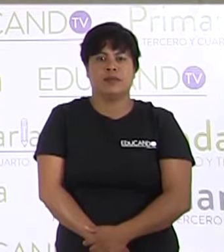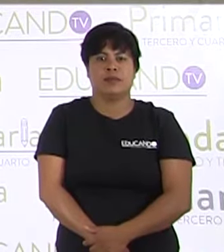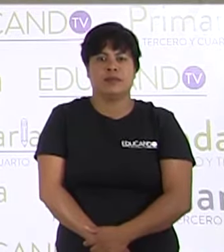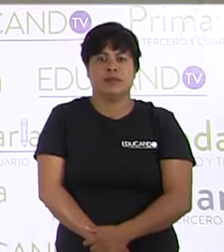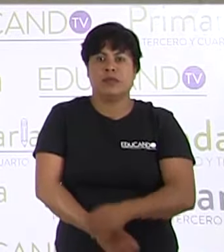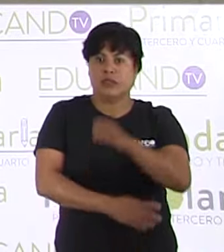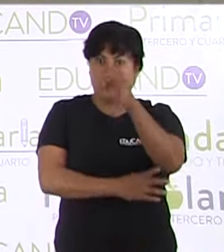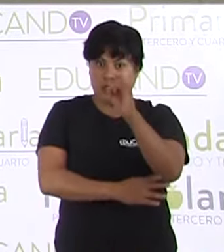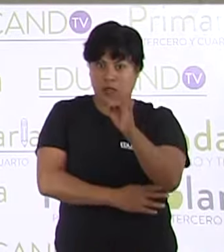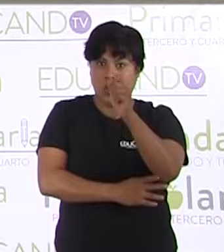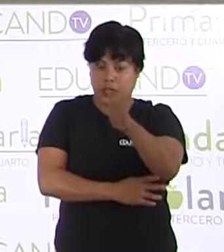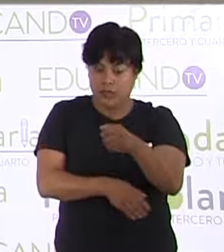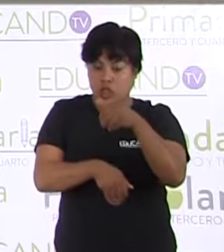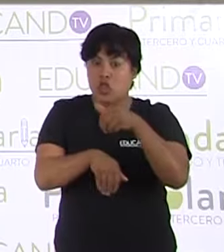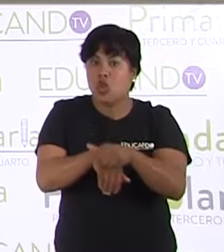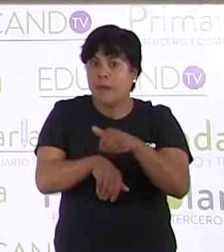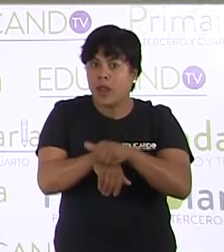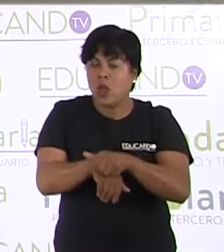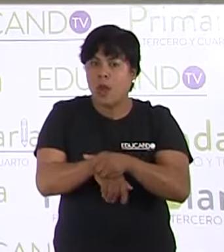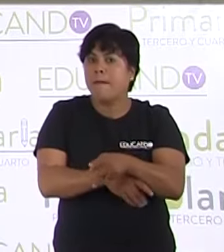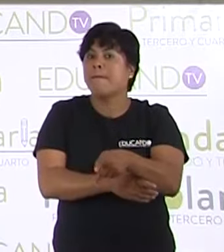el cero es un número